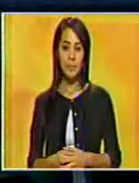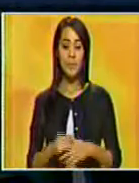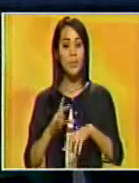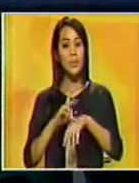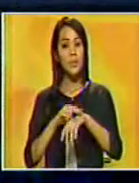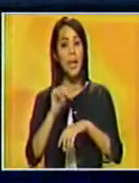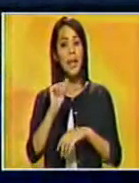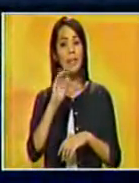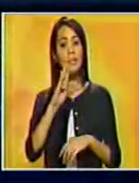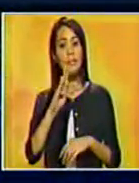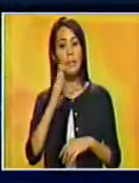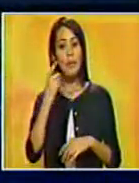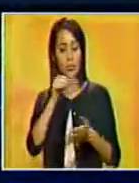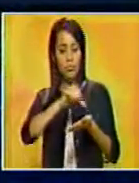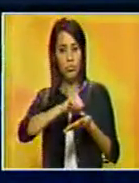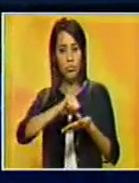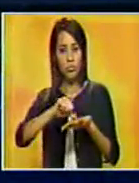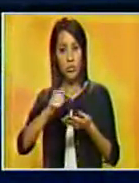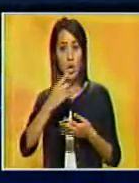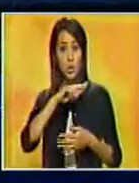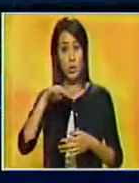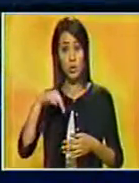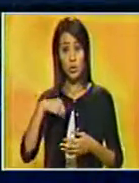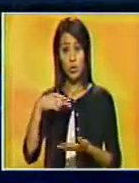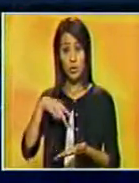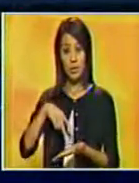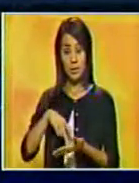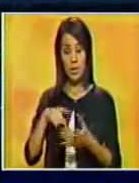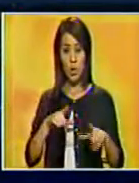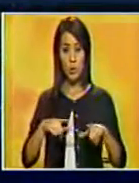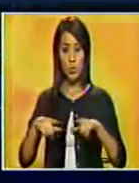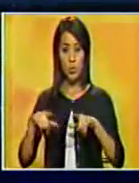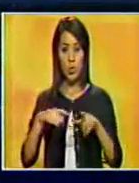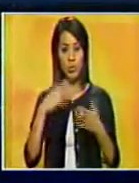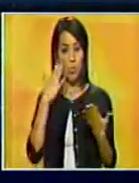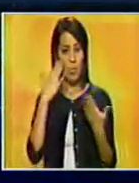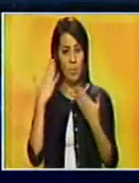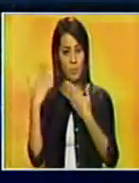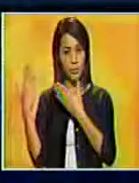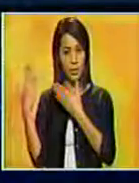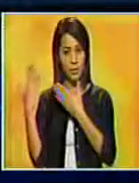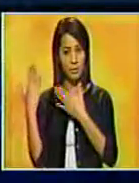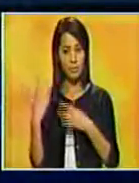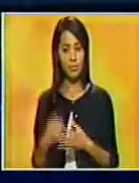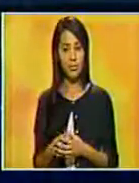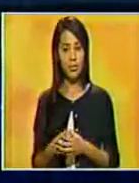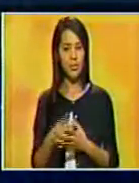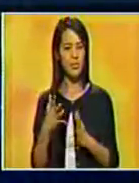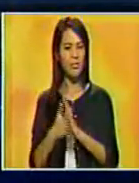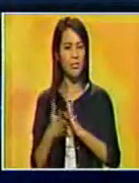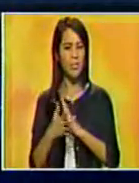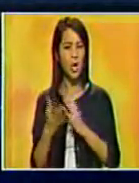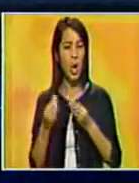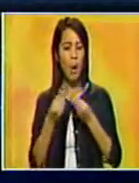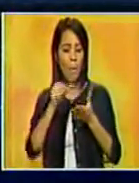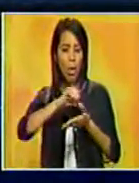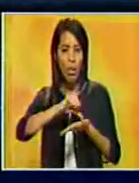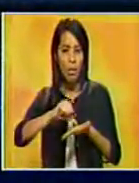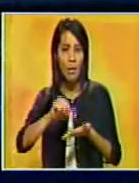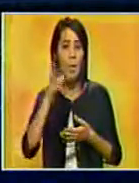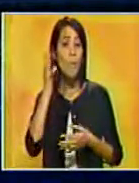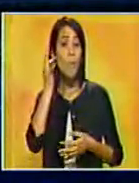El doctor Alexis Bello en quirófano, nosotros aquí. Desde este auditorio vamos a presenciar la transmisión en vivo de la intervención quirúrgica de Judith